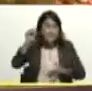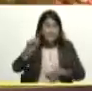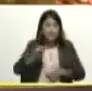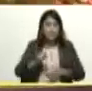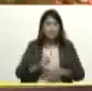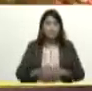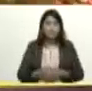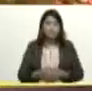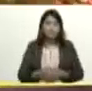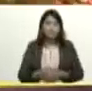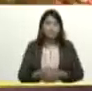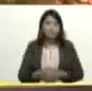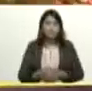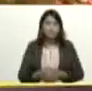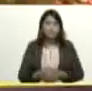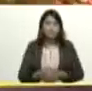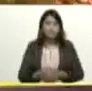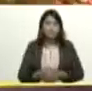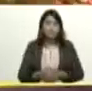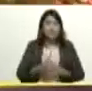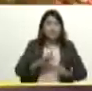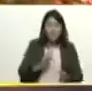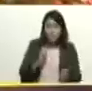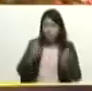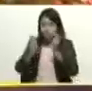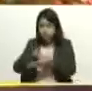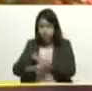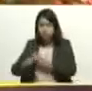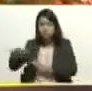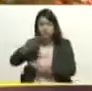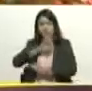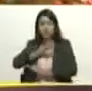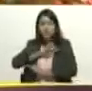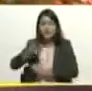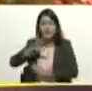corrompida, hacia una sociedad socialista